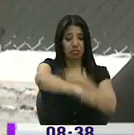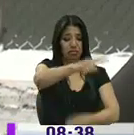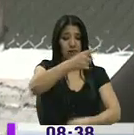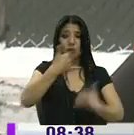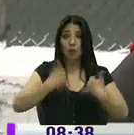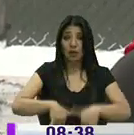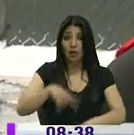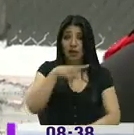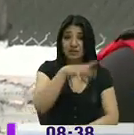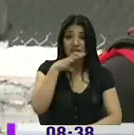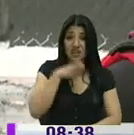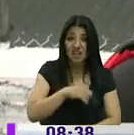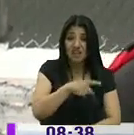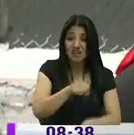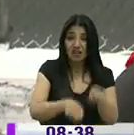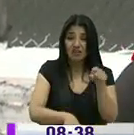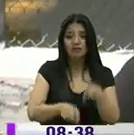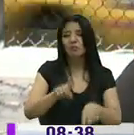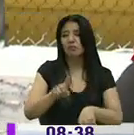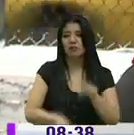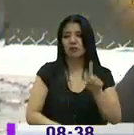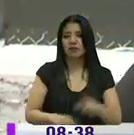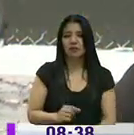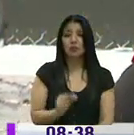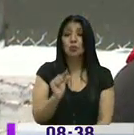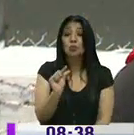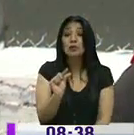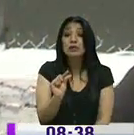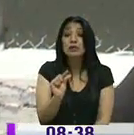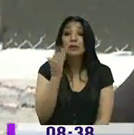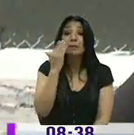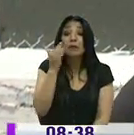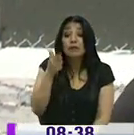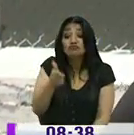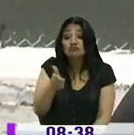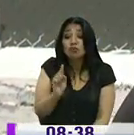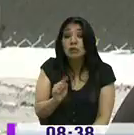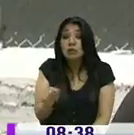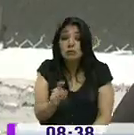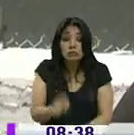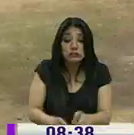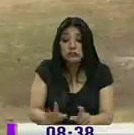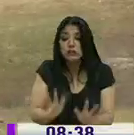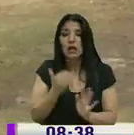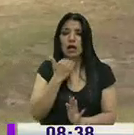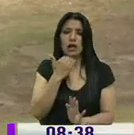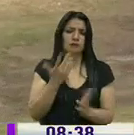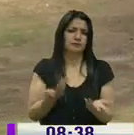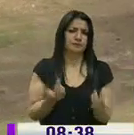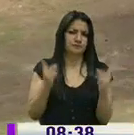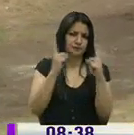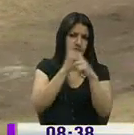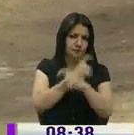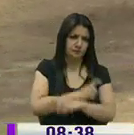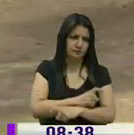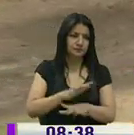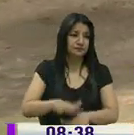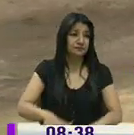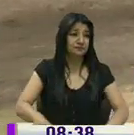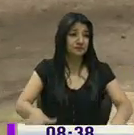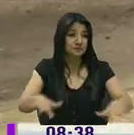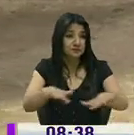correcto exactamente un ratito con nada supervisión para que no se lastimen dicen que el aspecto de este lugar